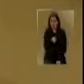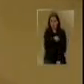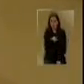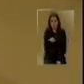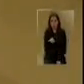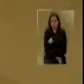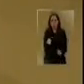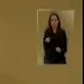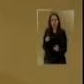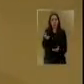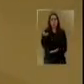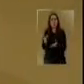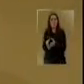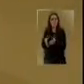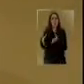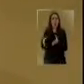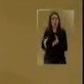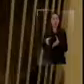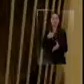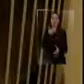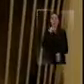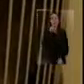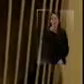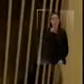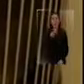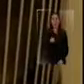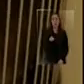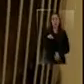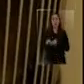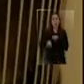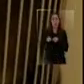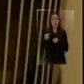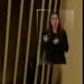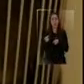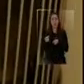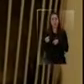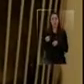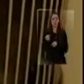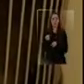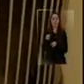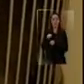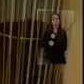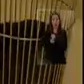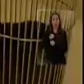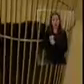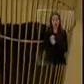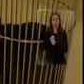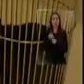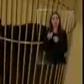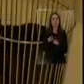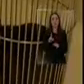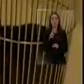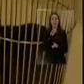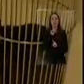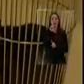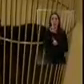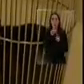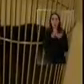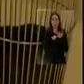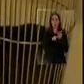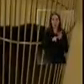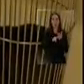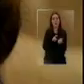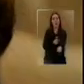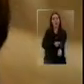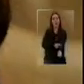ajá, aumentó de peso. Y además algo significativo que estos animales, producto de tratamiento y de su edad, ya presentan algunas características